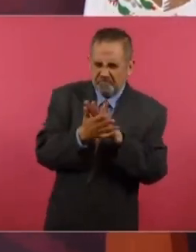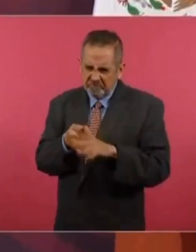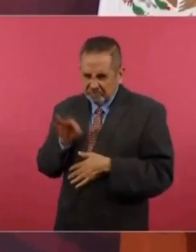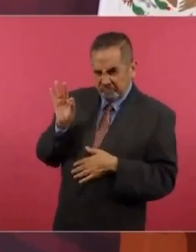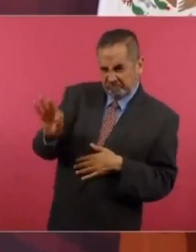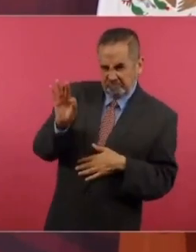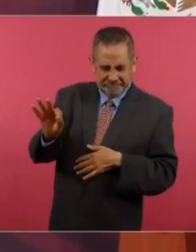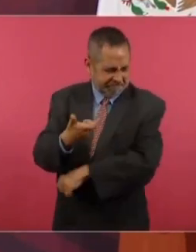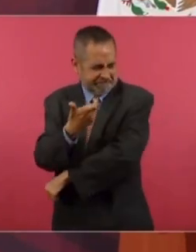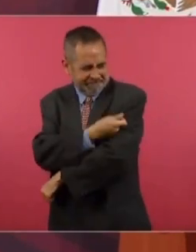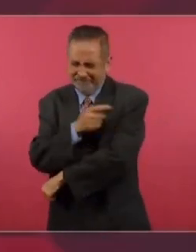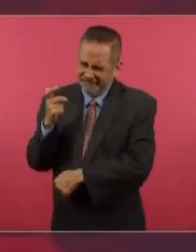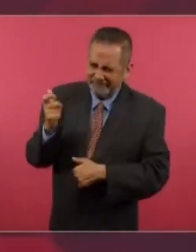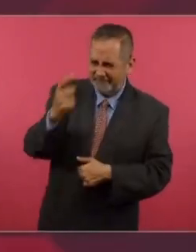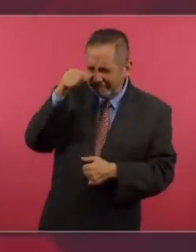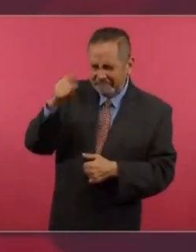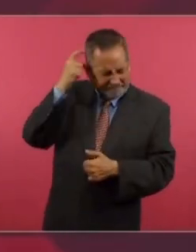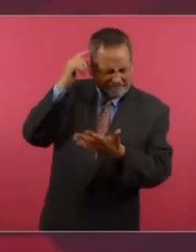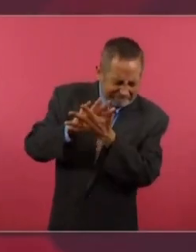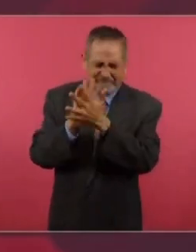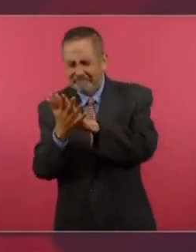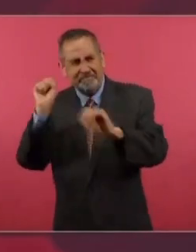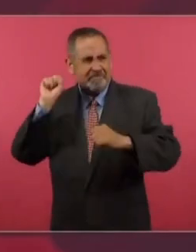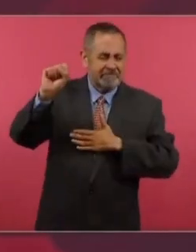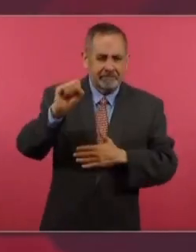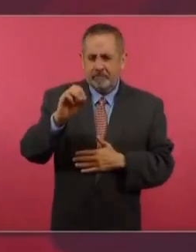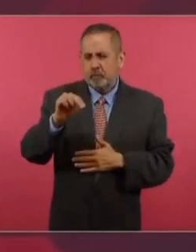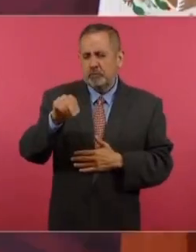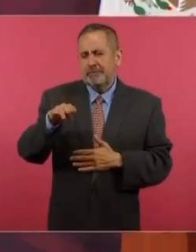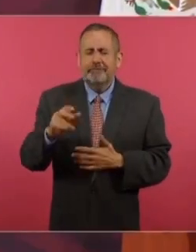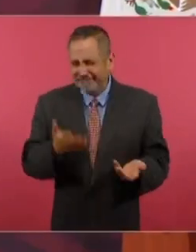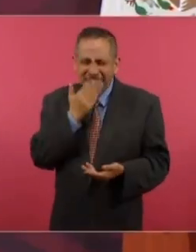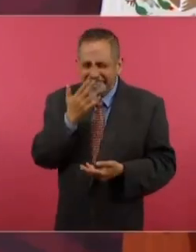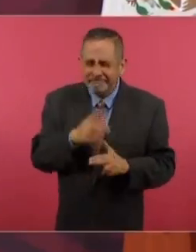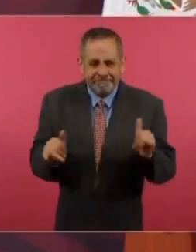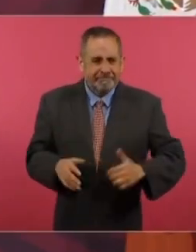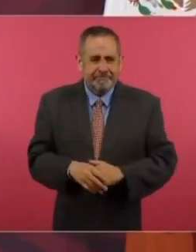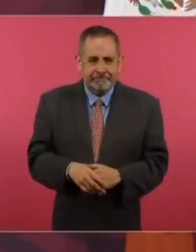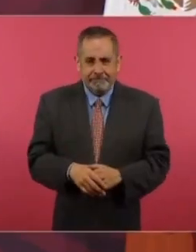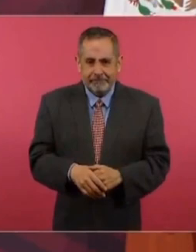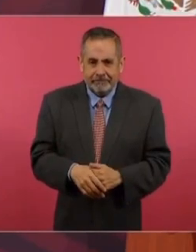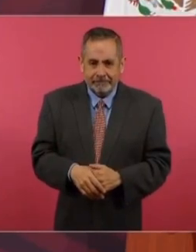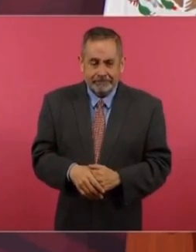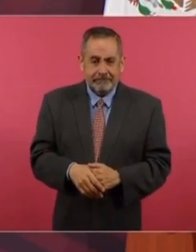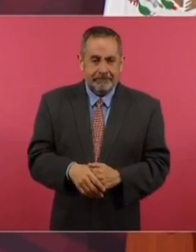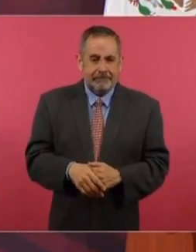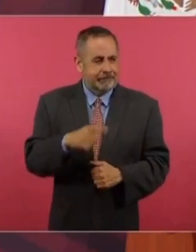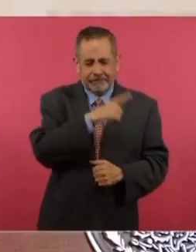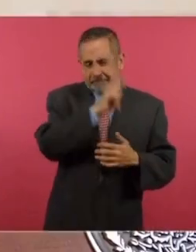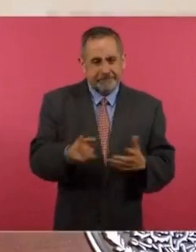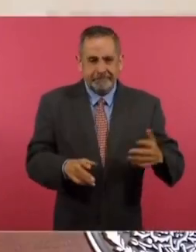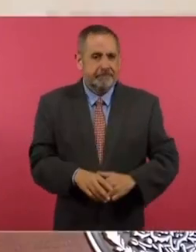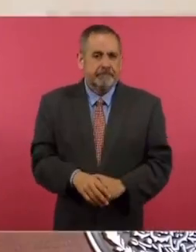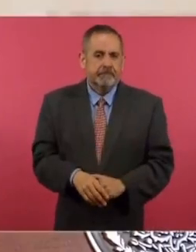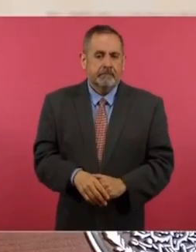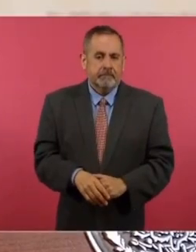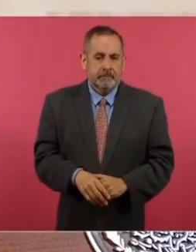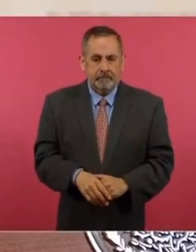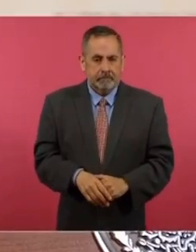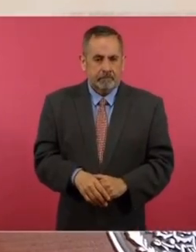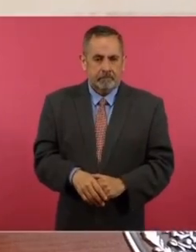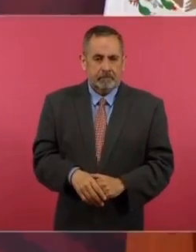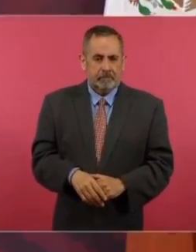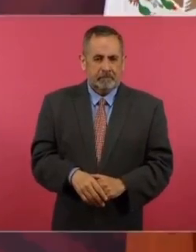el virus del comunismo? No se midieron, o sea, o no se miden. Es una desproporción. Está